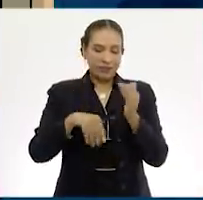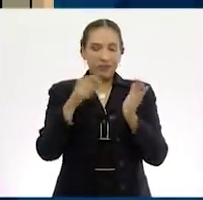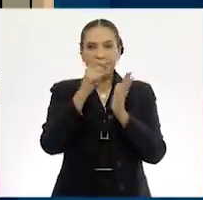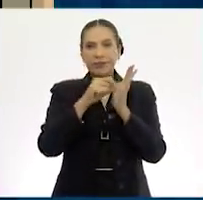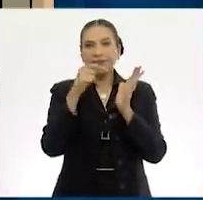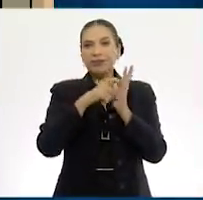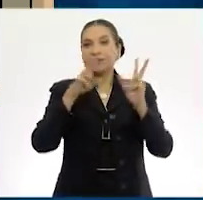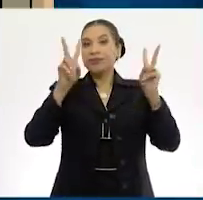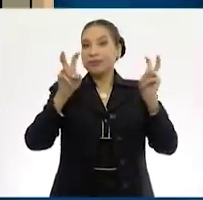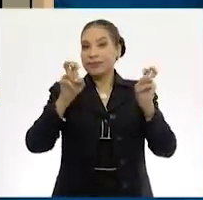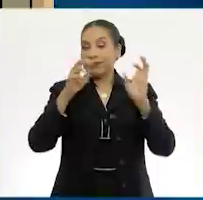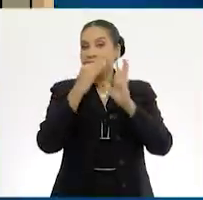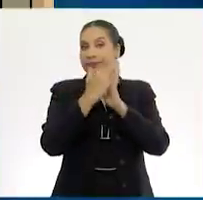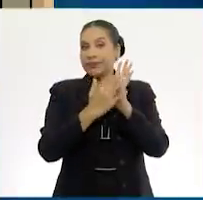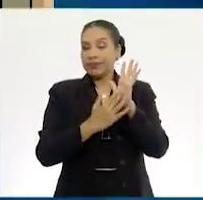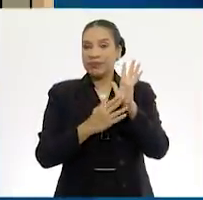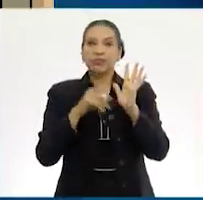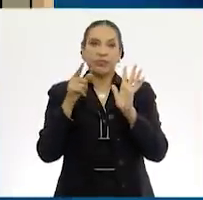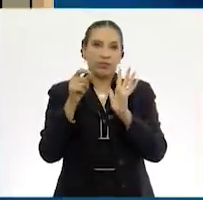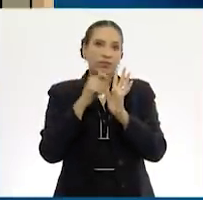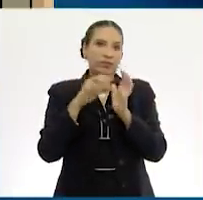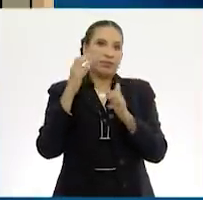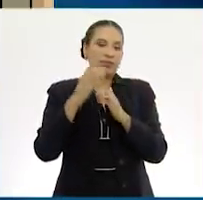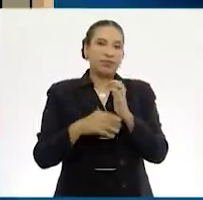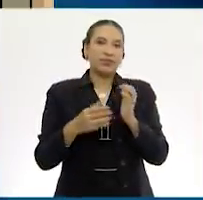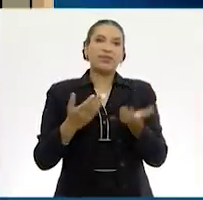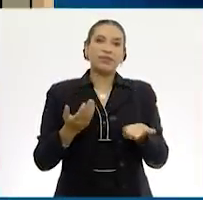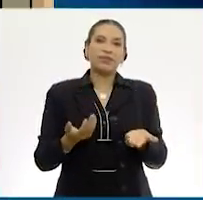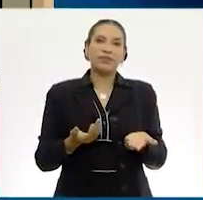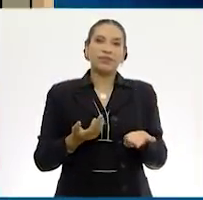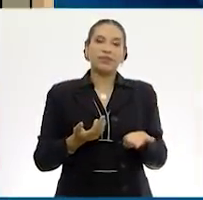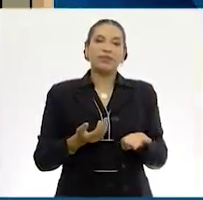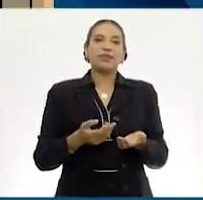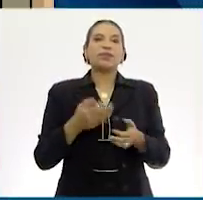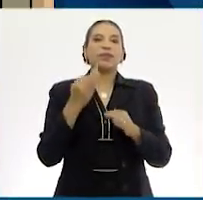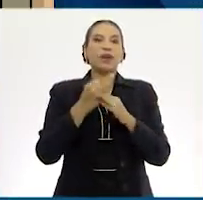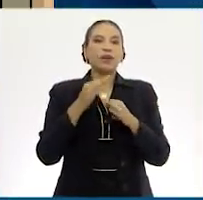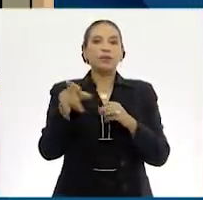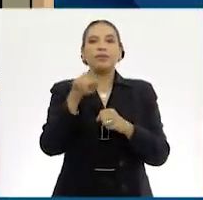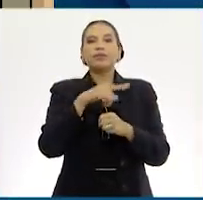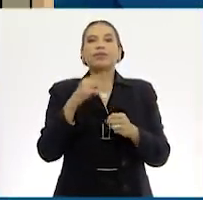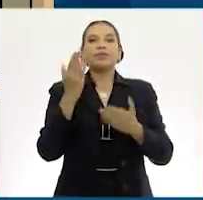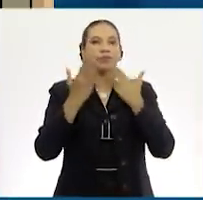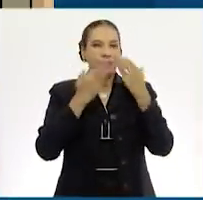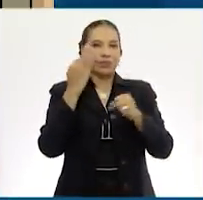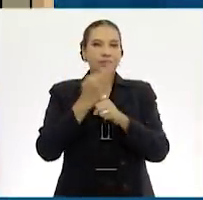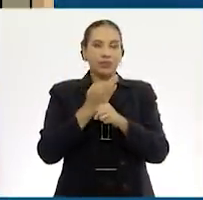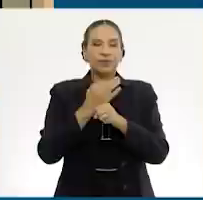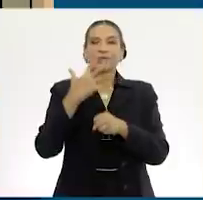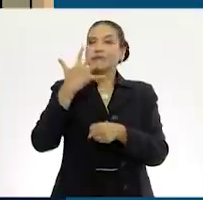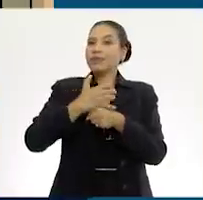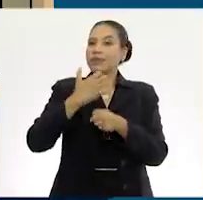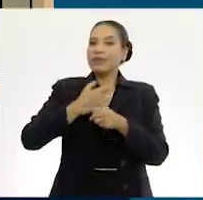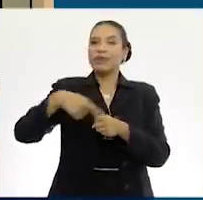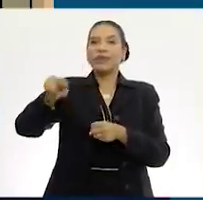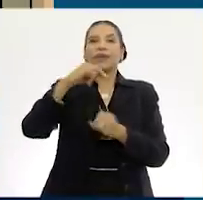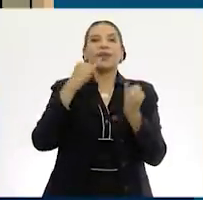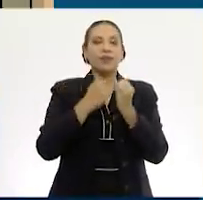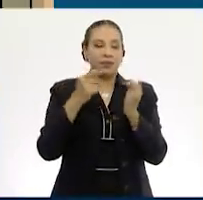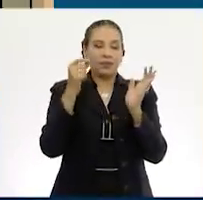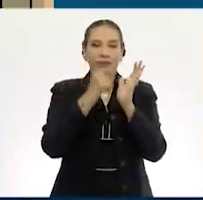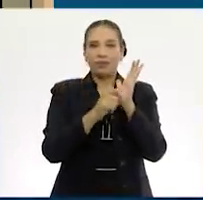el título. Muy bien. Y mientras terminan, pues vamos a invitar a los estudiantes de quinto grado a que también